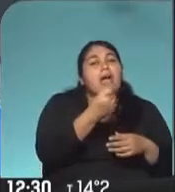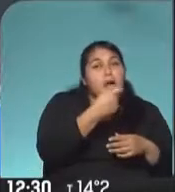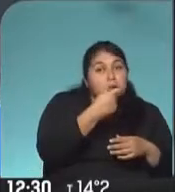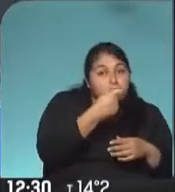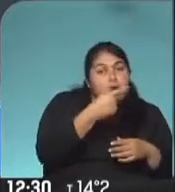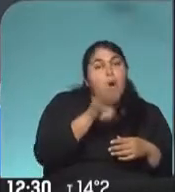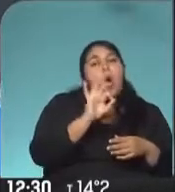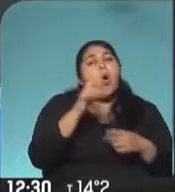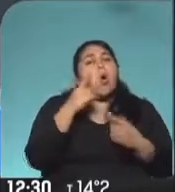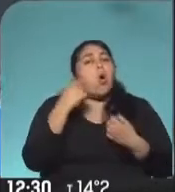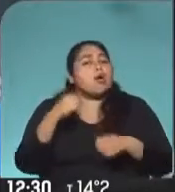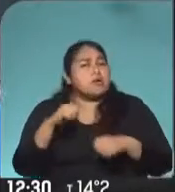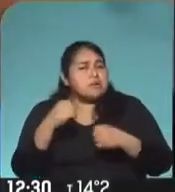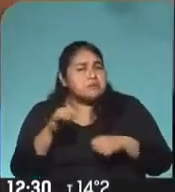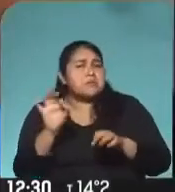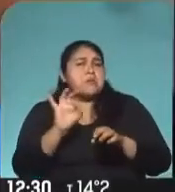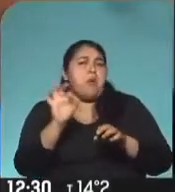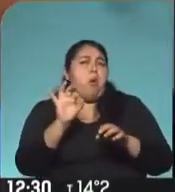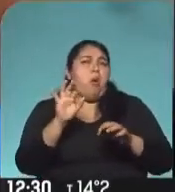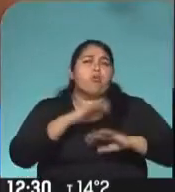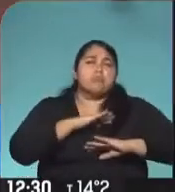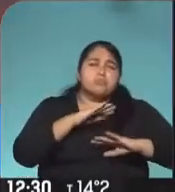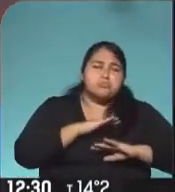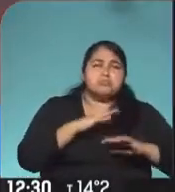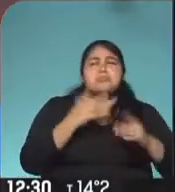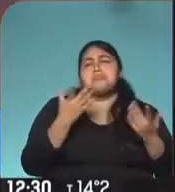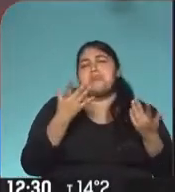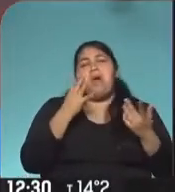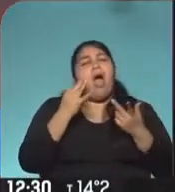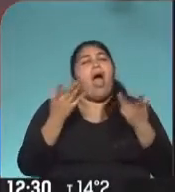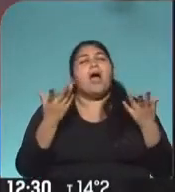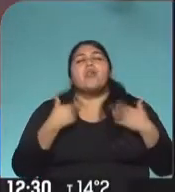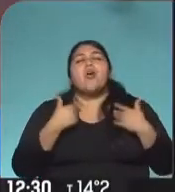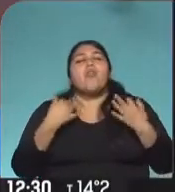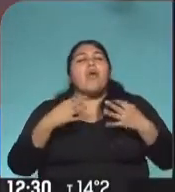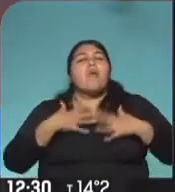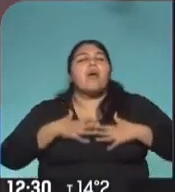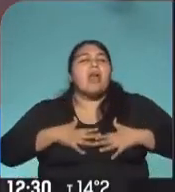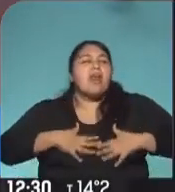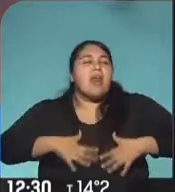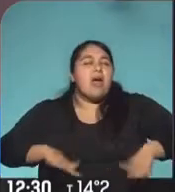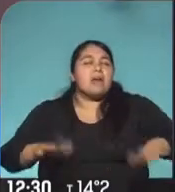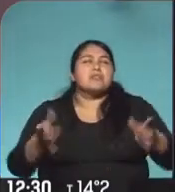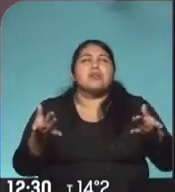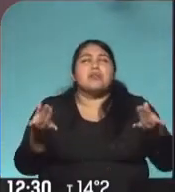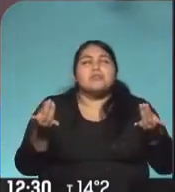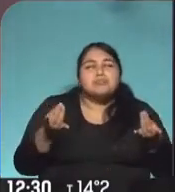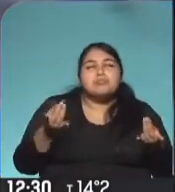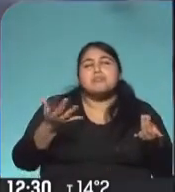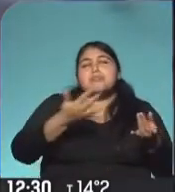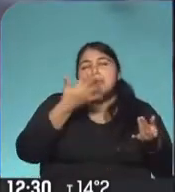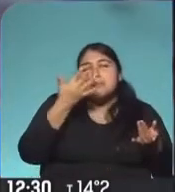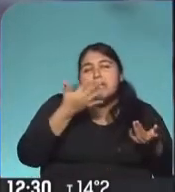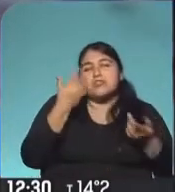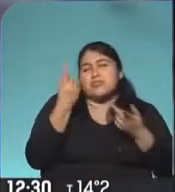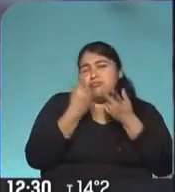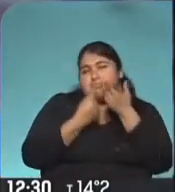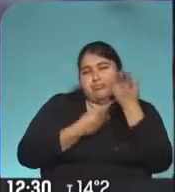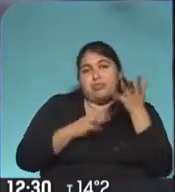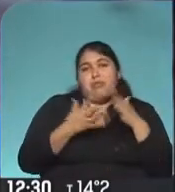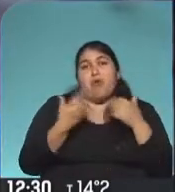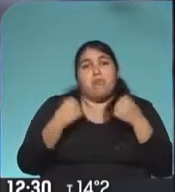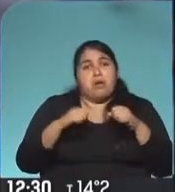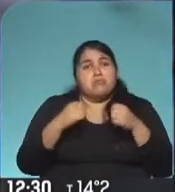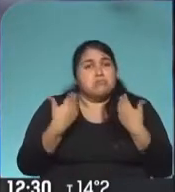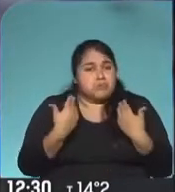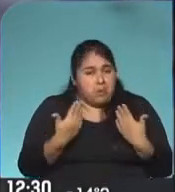ejercicio ejercicios trabajos aeróbicos no hay relajación técnicas de respiración hay muchos elementos que se pueden combinar